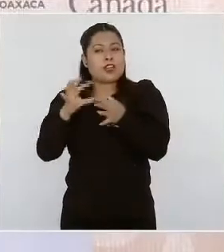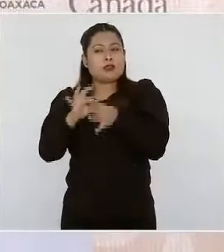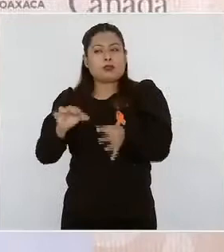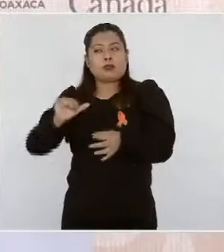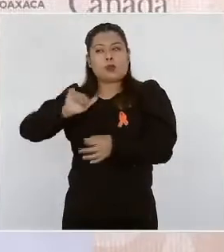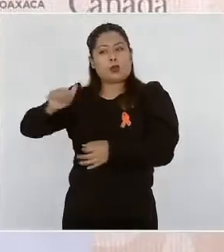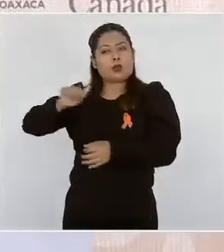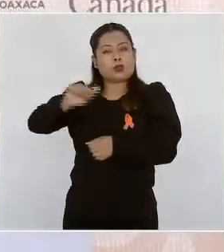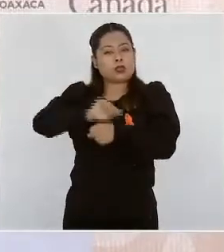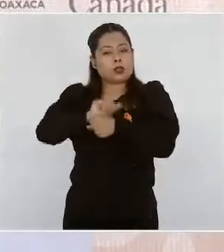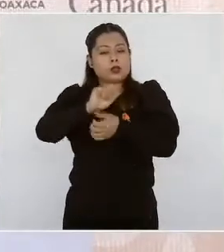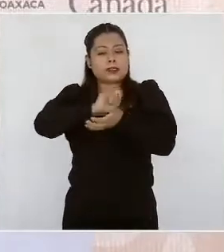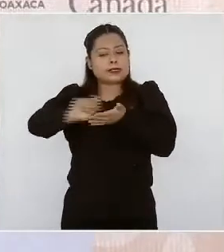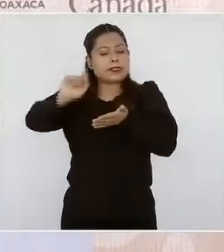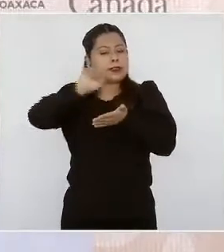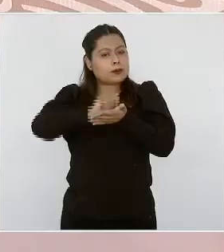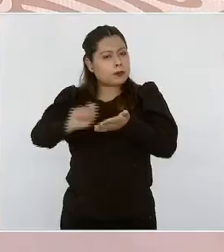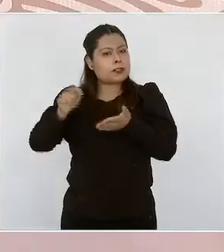es